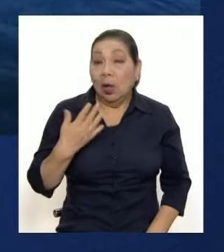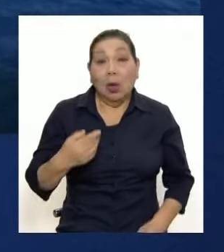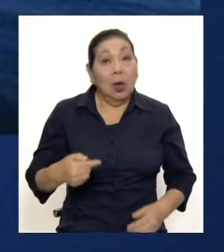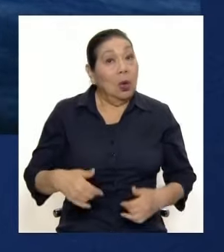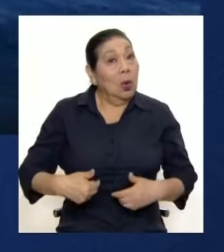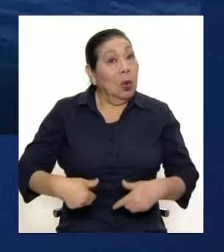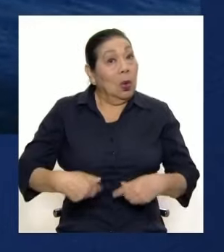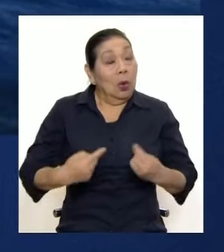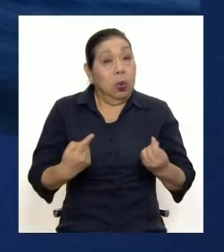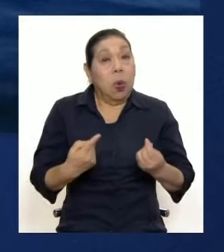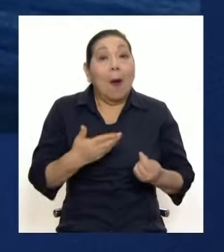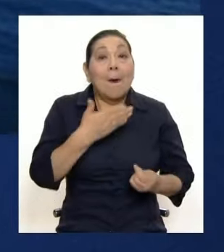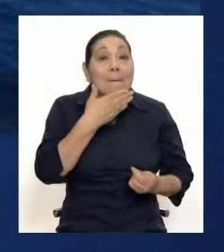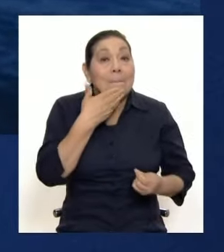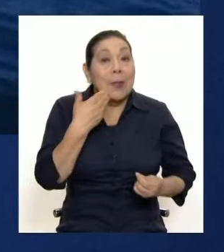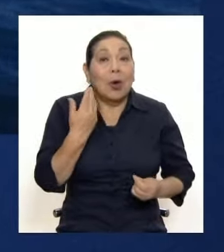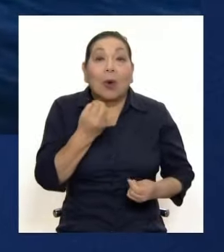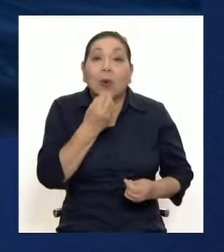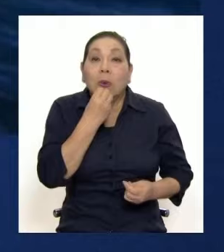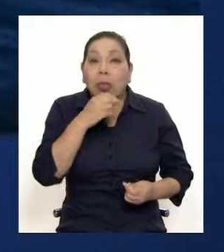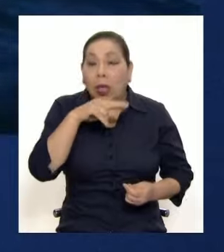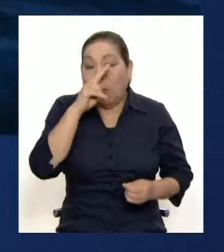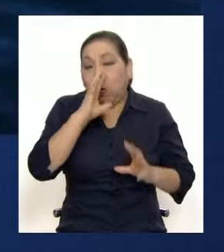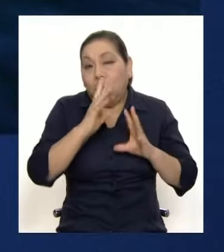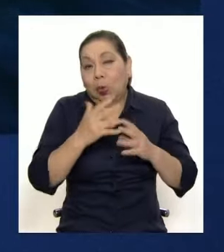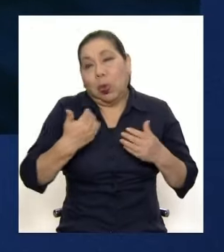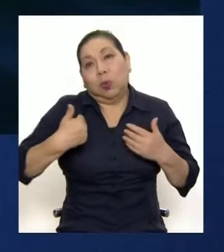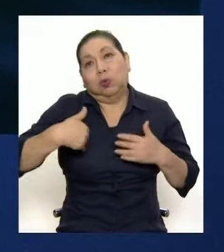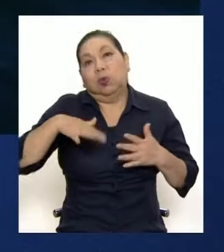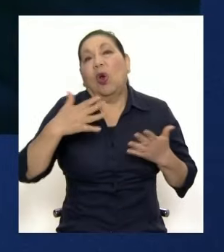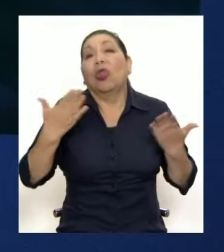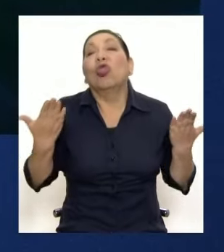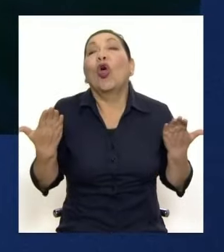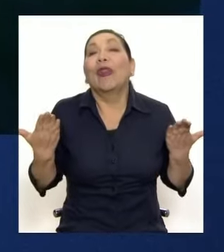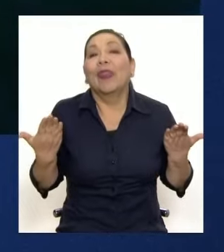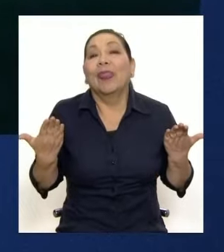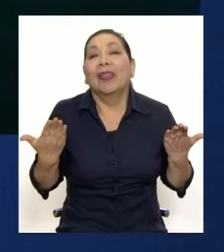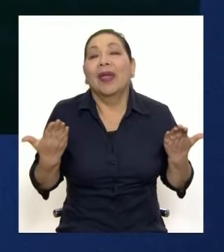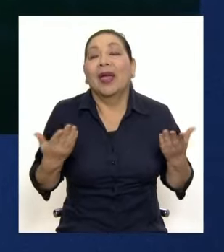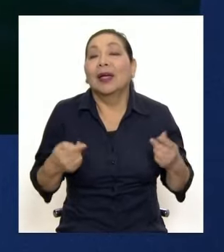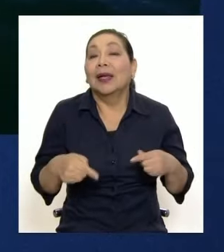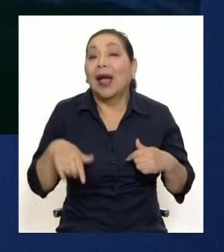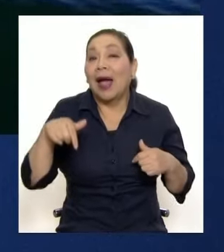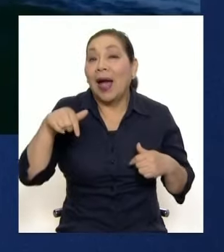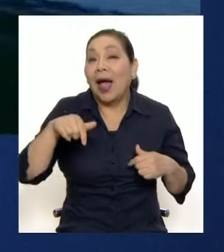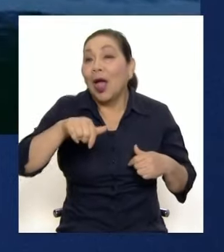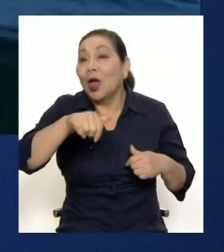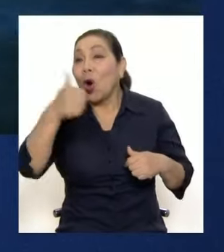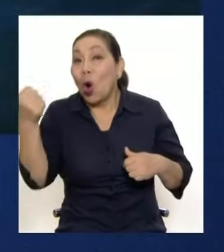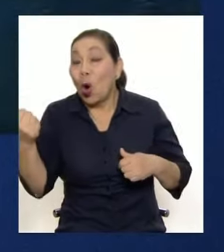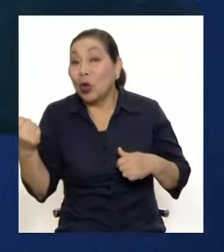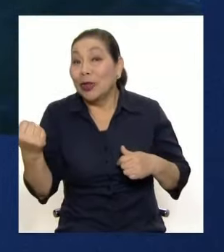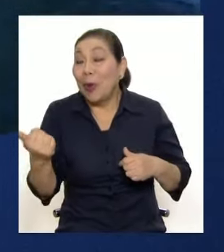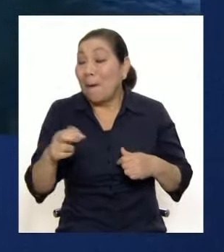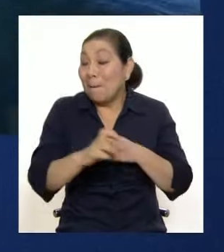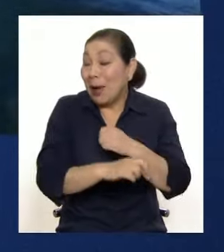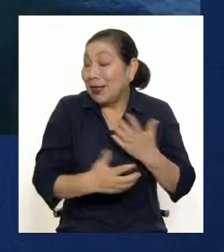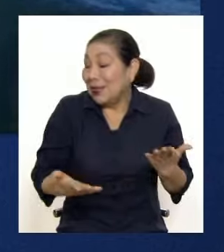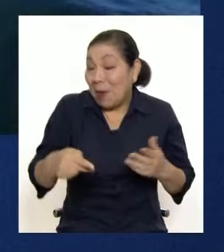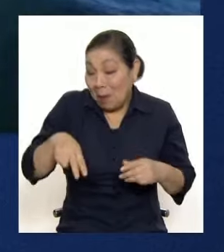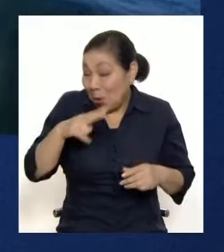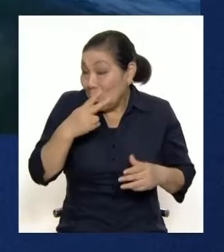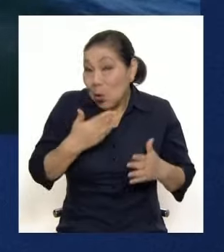compite con las mejores gastronomías del mundo y eso es dónde lo compite lo compite en el extranjero Y lo compite en el